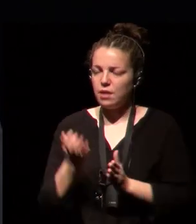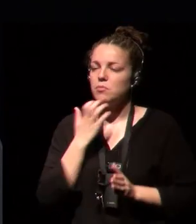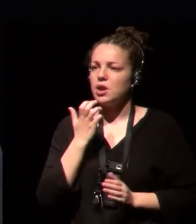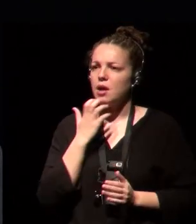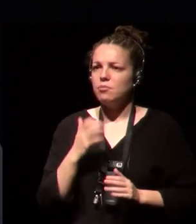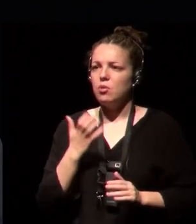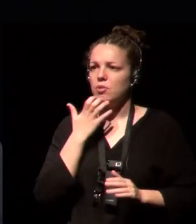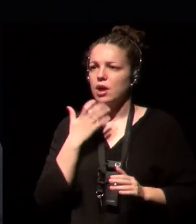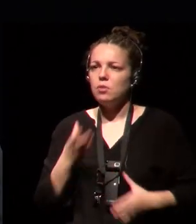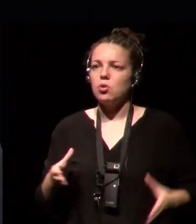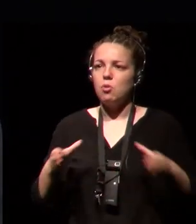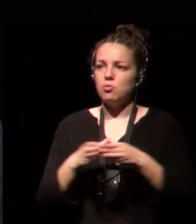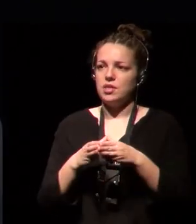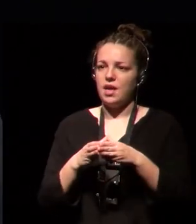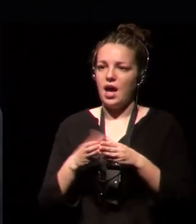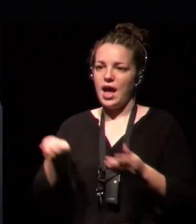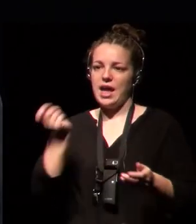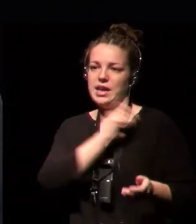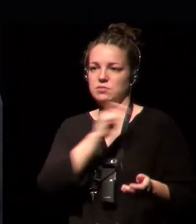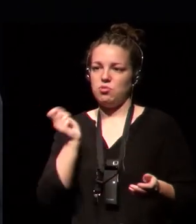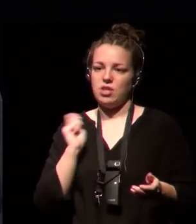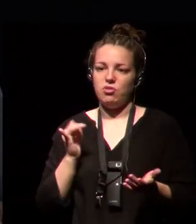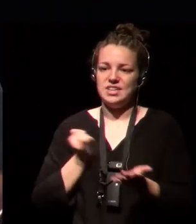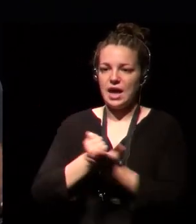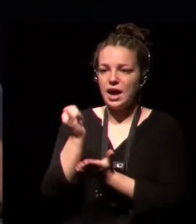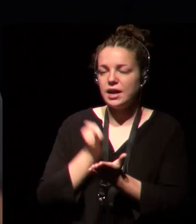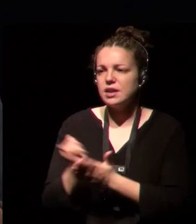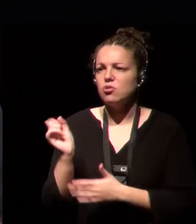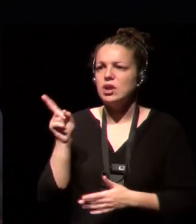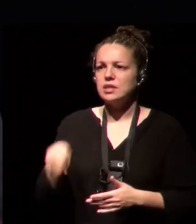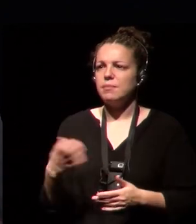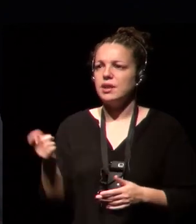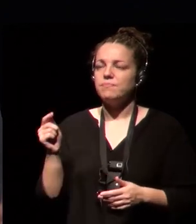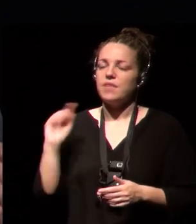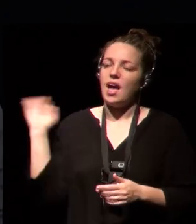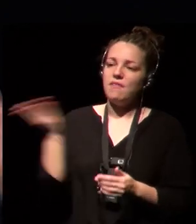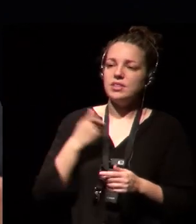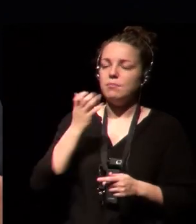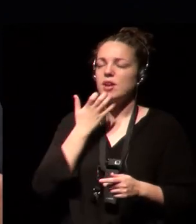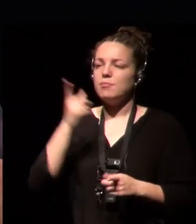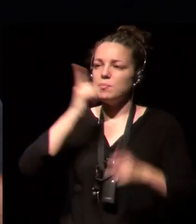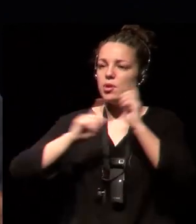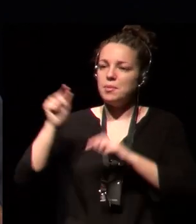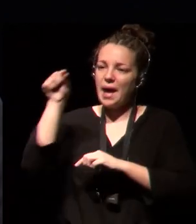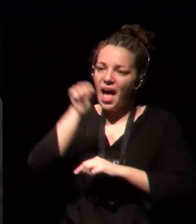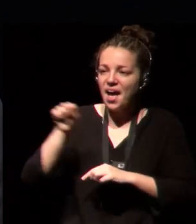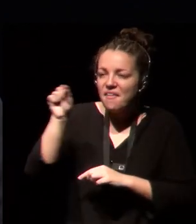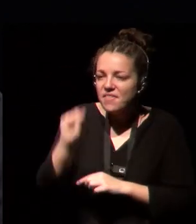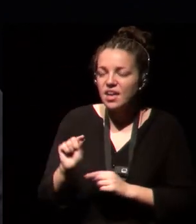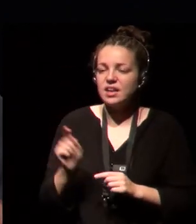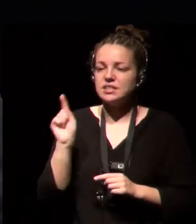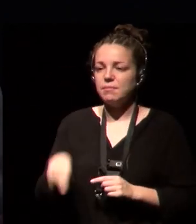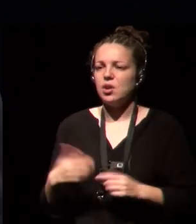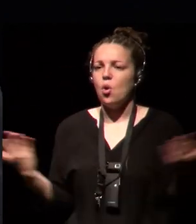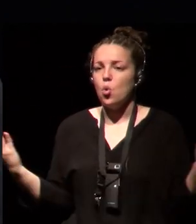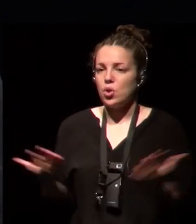explotadores agrícolas y cómo les afecta el problema de las abejas. Y en cuanto a vuestra urgencia personal, la necesidad urgente que vosotros tenéis, eso es